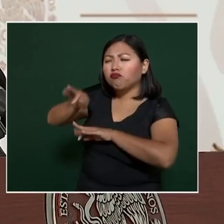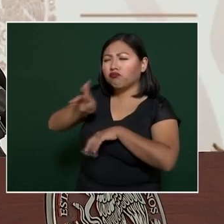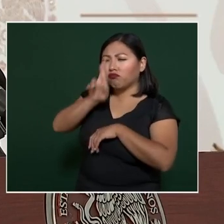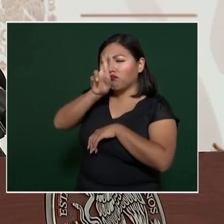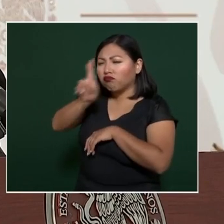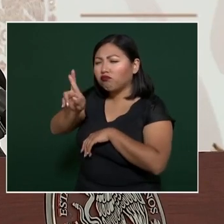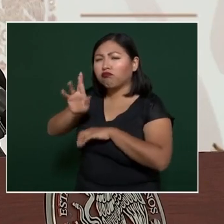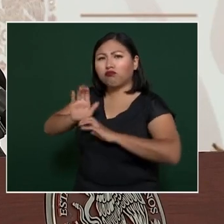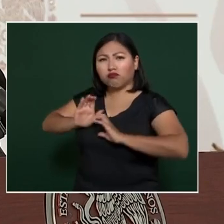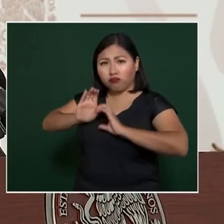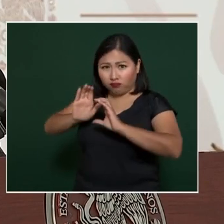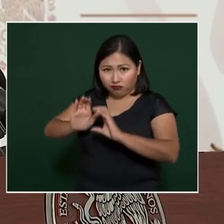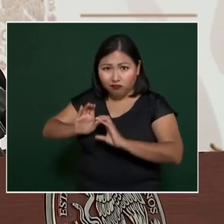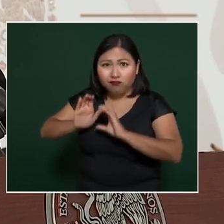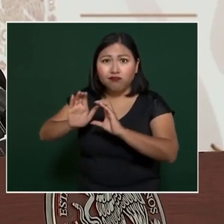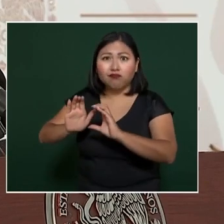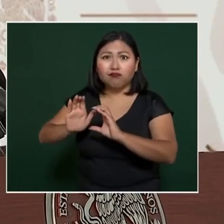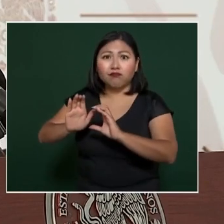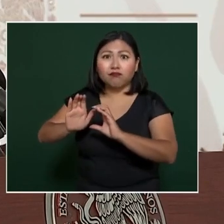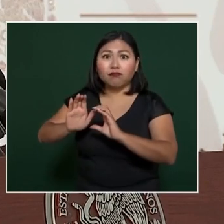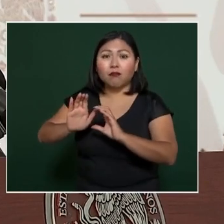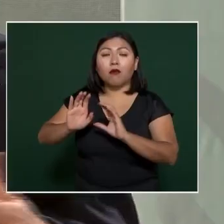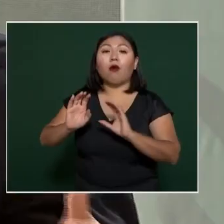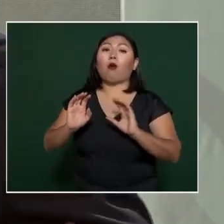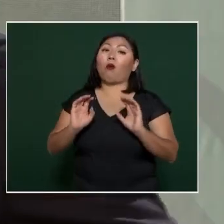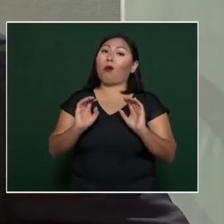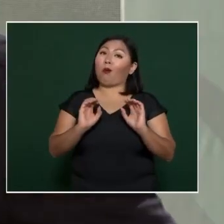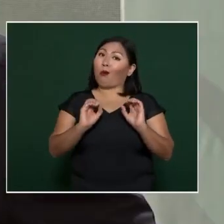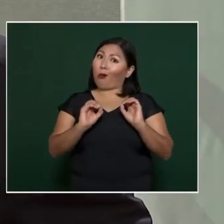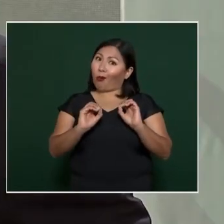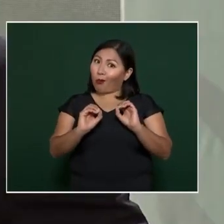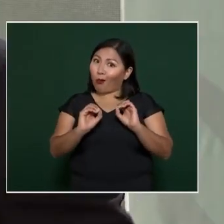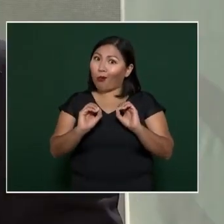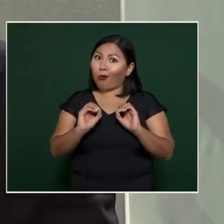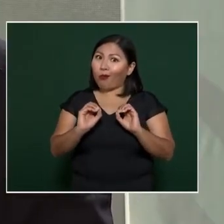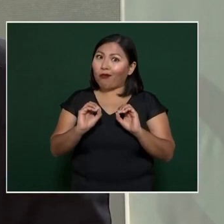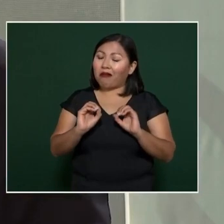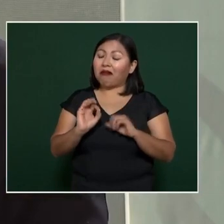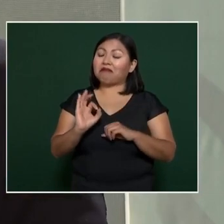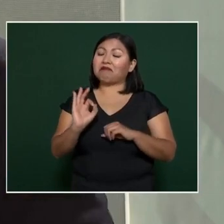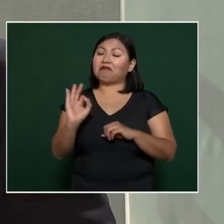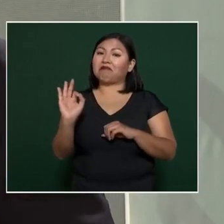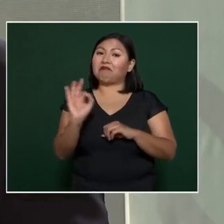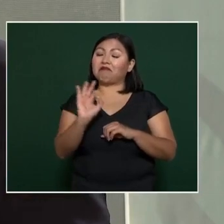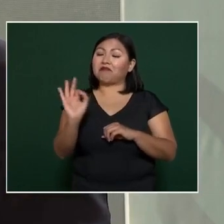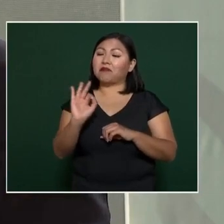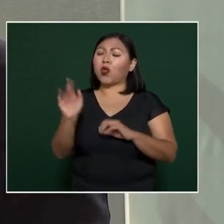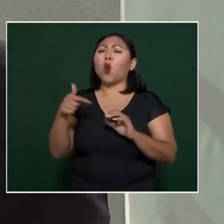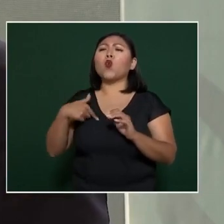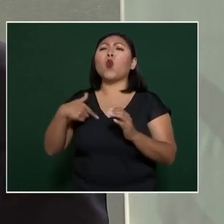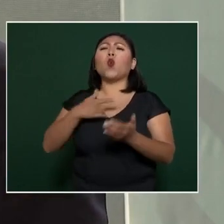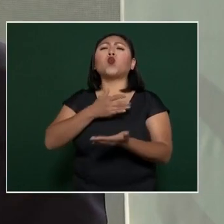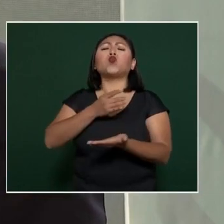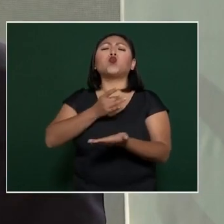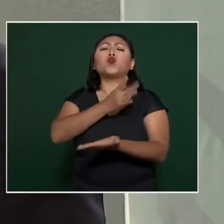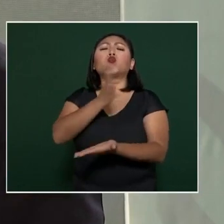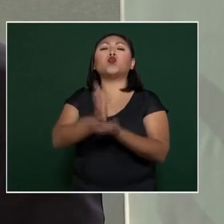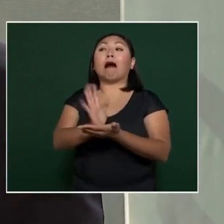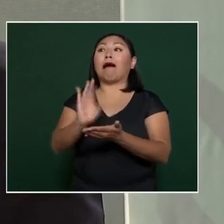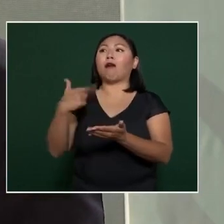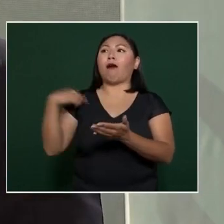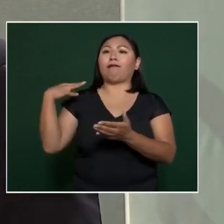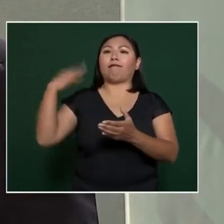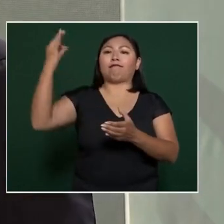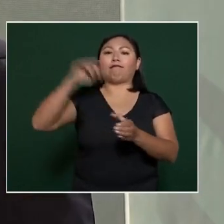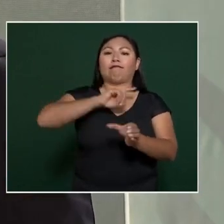pueblo son de esos que nada más este van a campaña